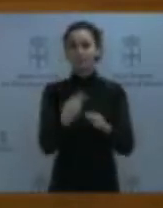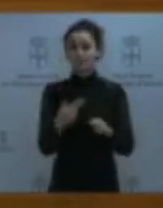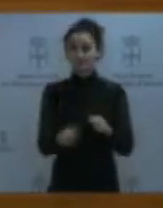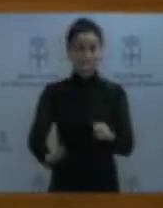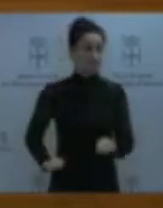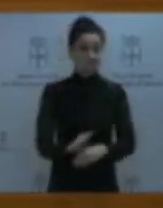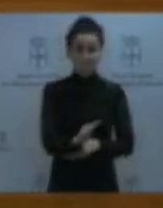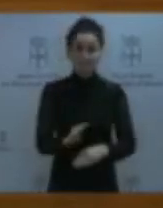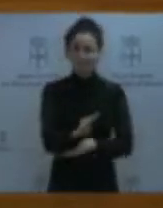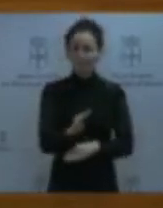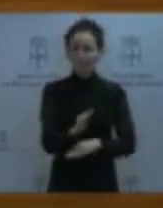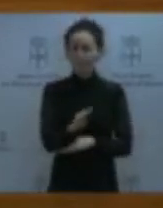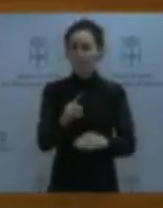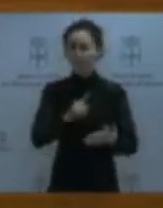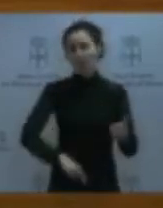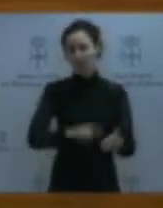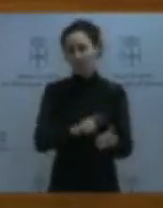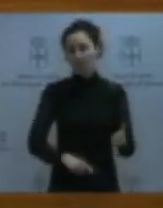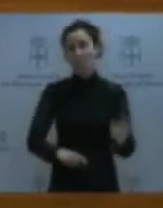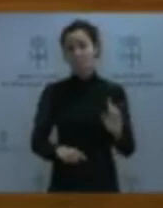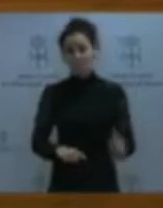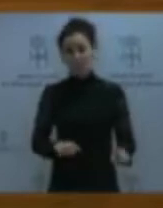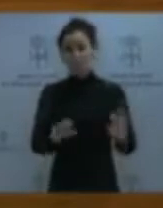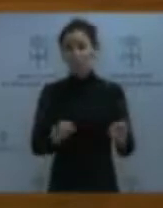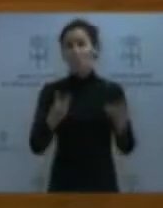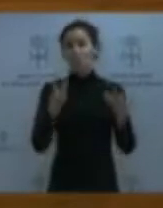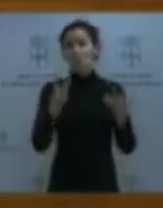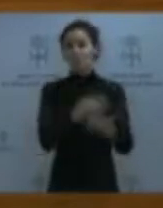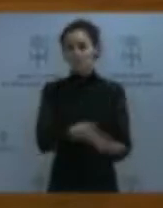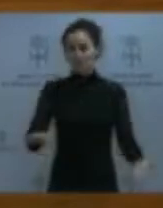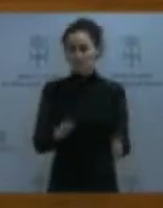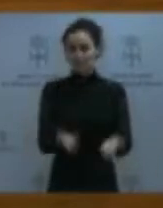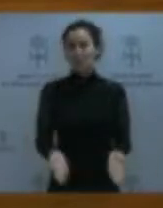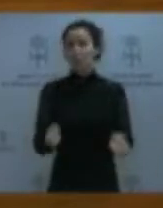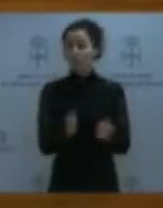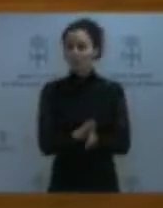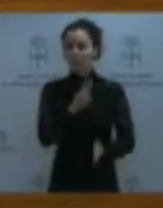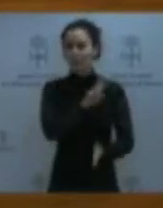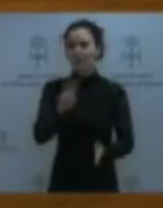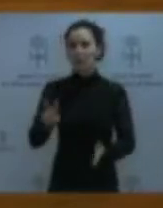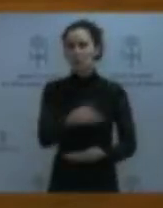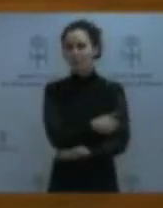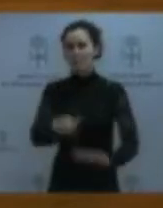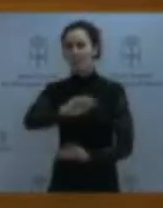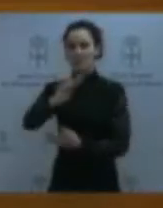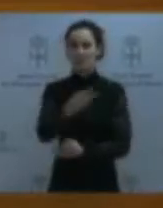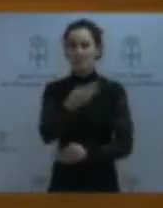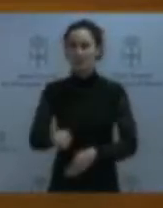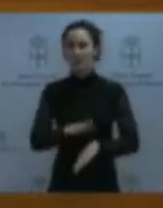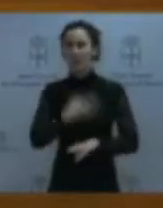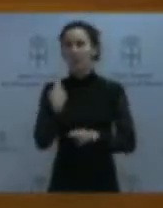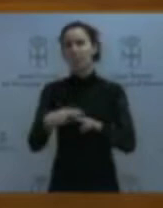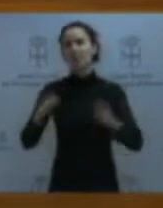financiar los alquileres. Por cierto, de 8 millones en total, utilizamos unos 22 millones de euros en políticas de